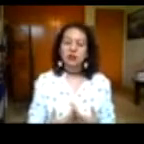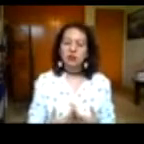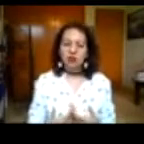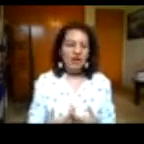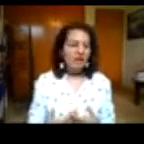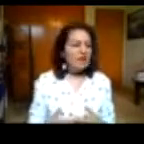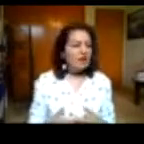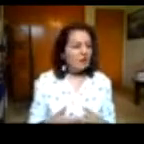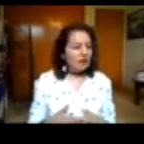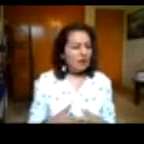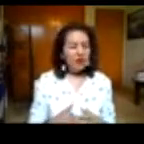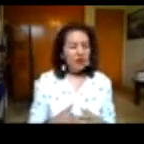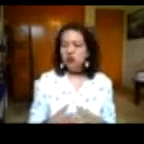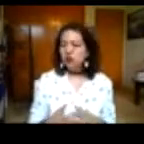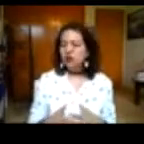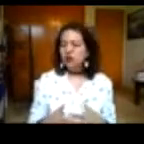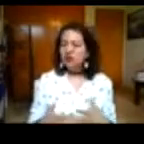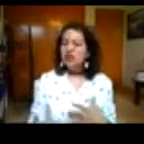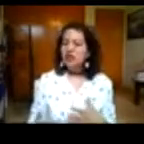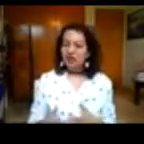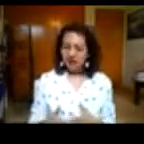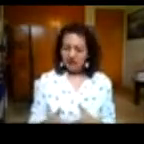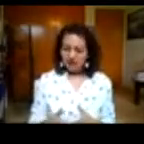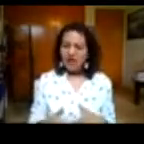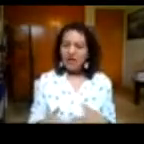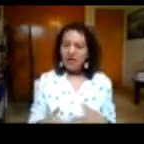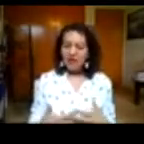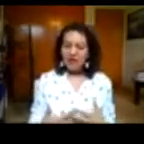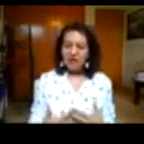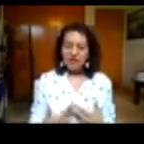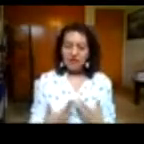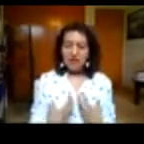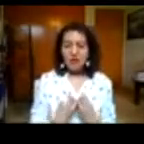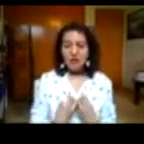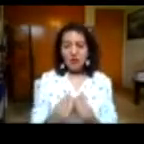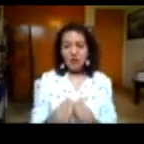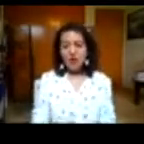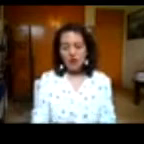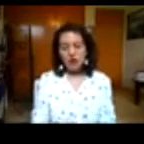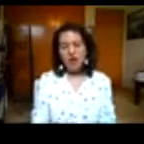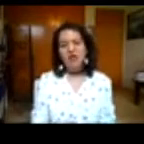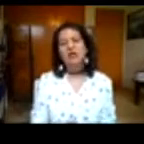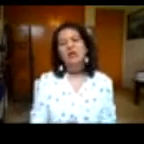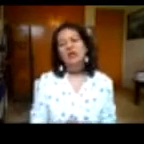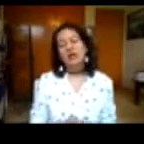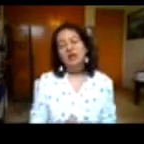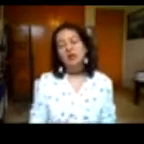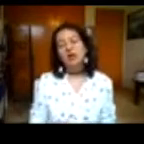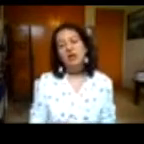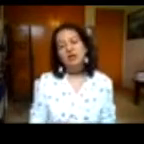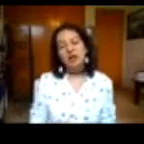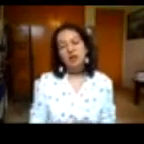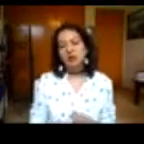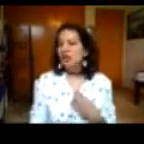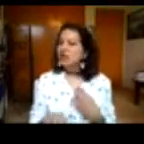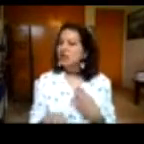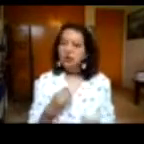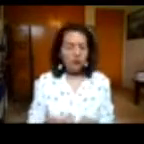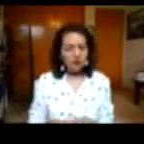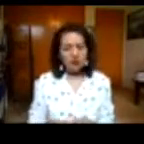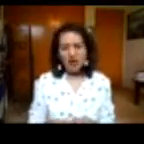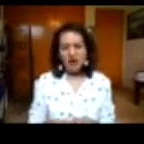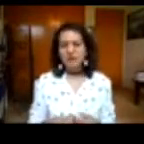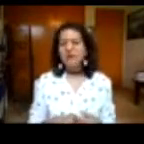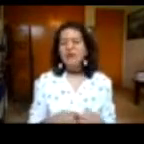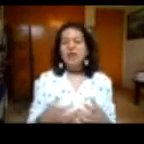de oportunidad para poder construir esta narrativa a través del propio lenguaje que utilicemos, de las